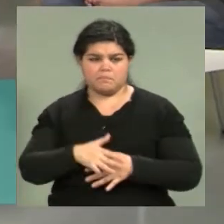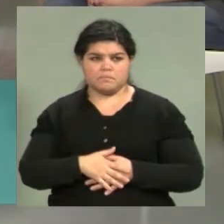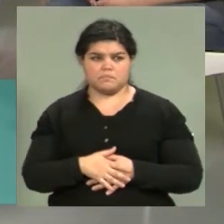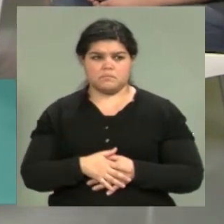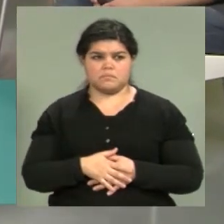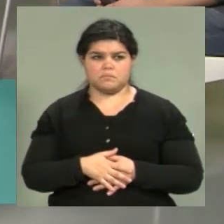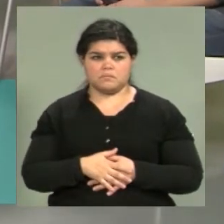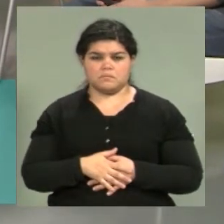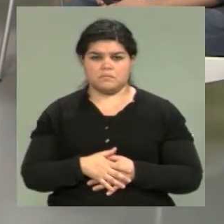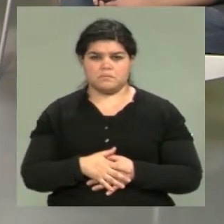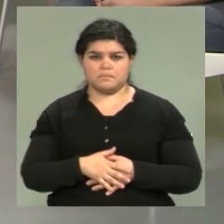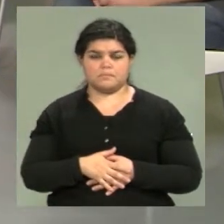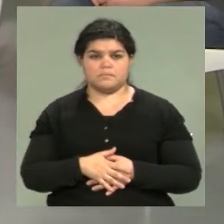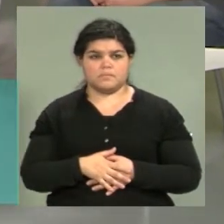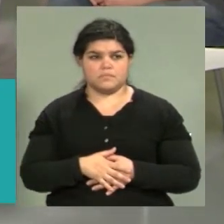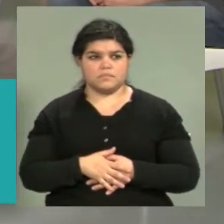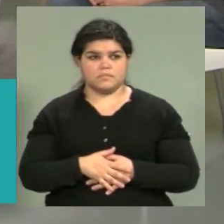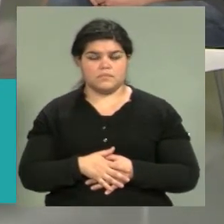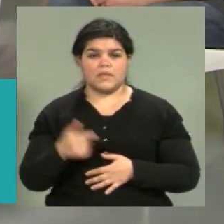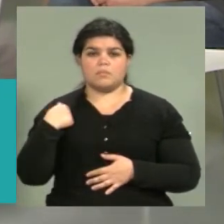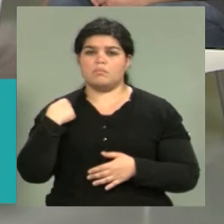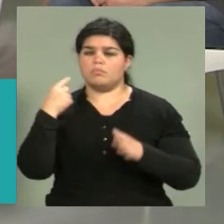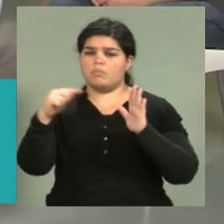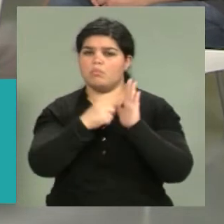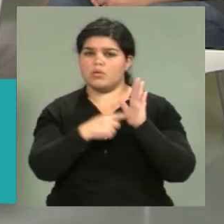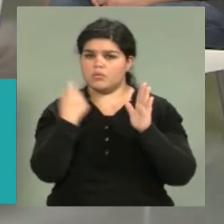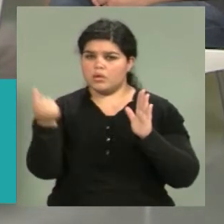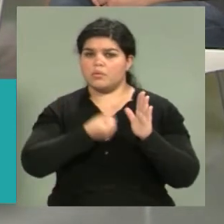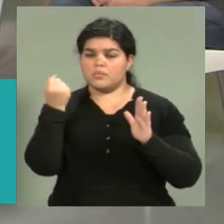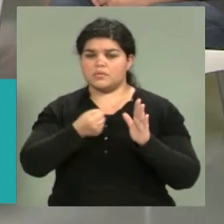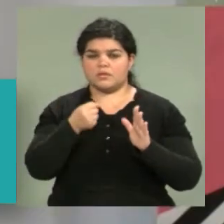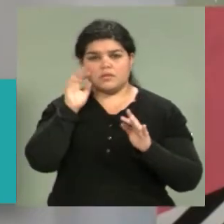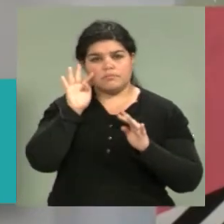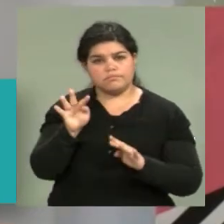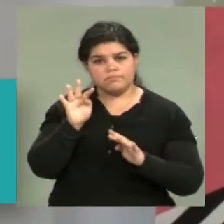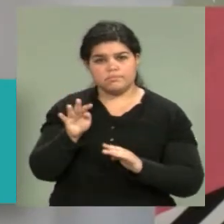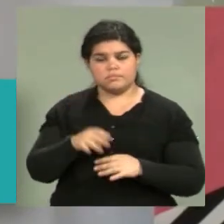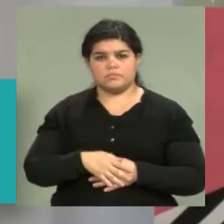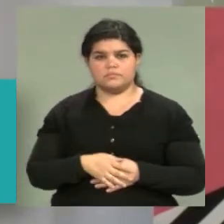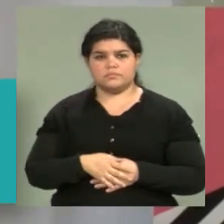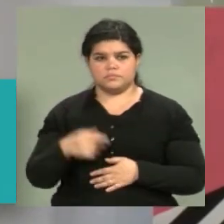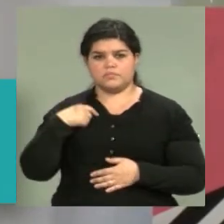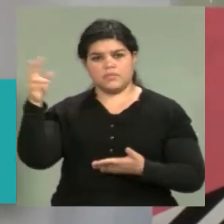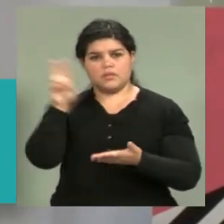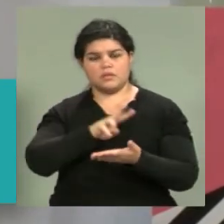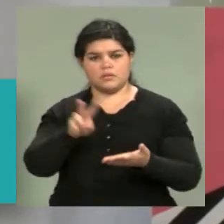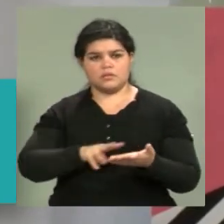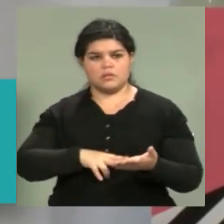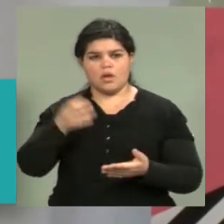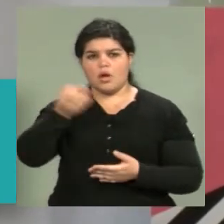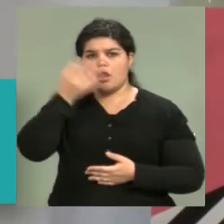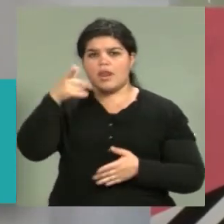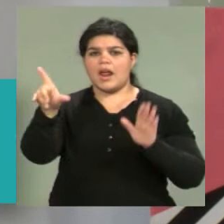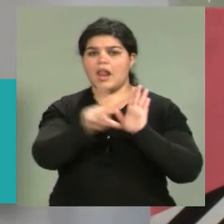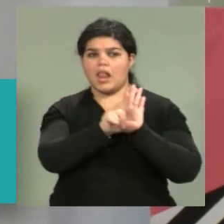quería, me interesaron varios puntos de los que he escuchado hasta ahora, y yo estuve leyendo, digamos, el texto original de la ley, y